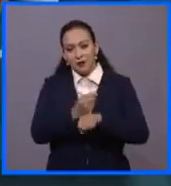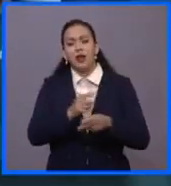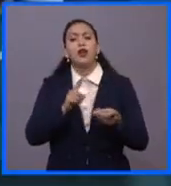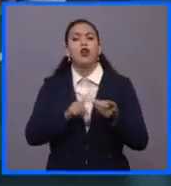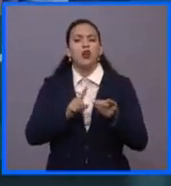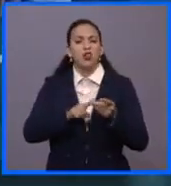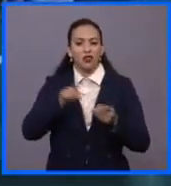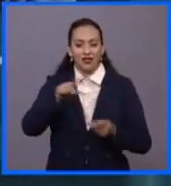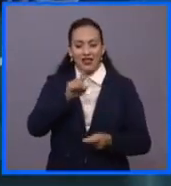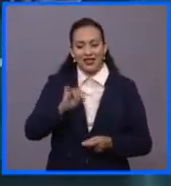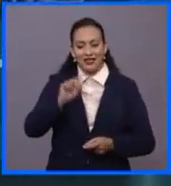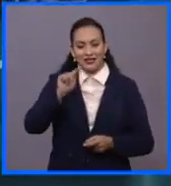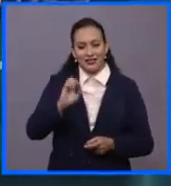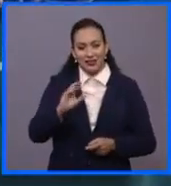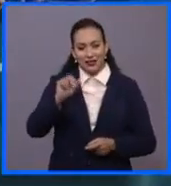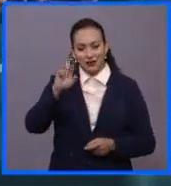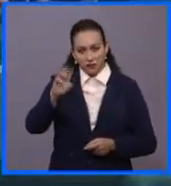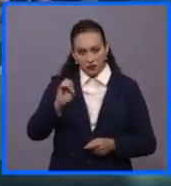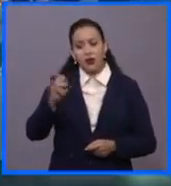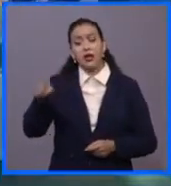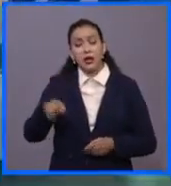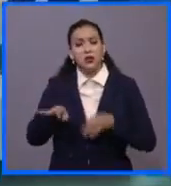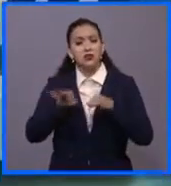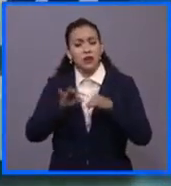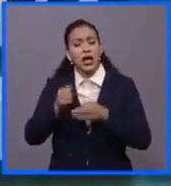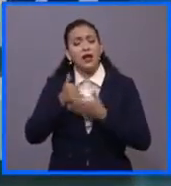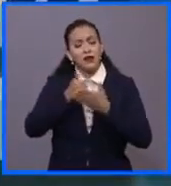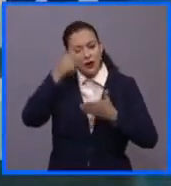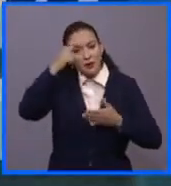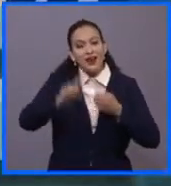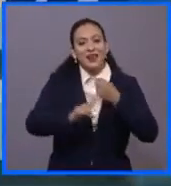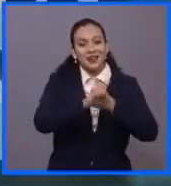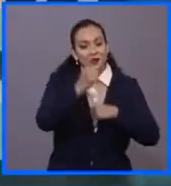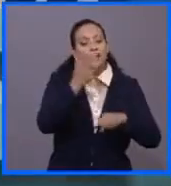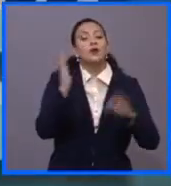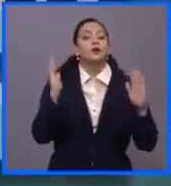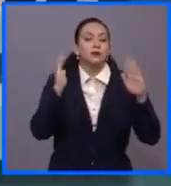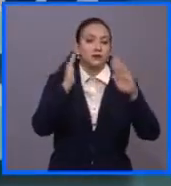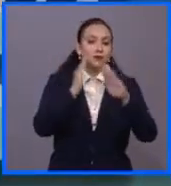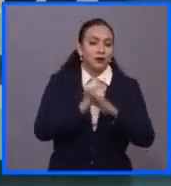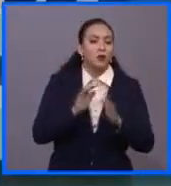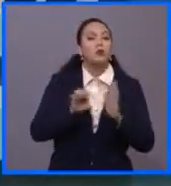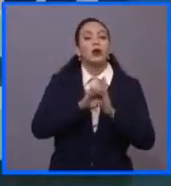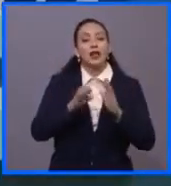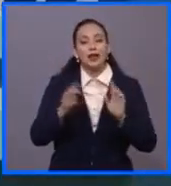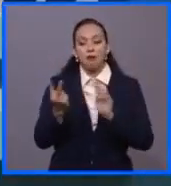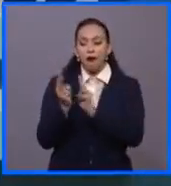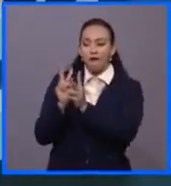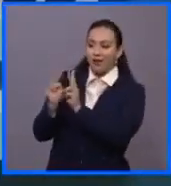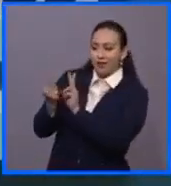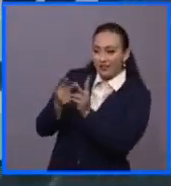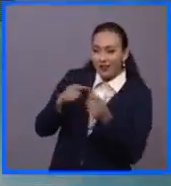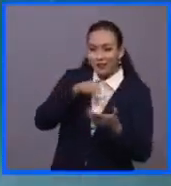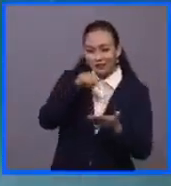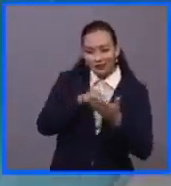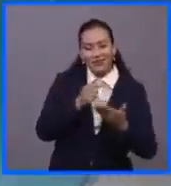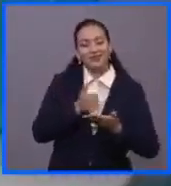Zitácuaro, quienes apoyarán en la resolución pacífica de controversias en el ámbito vecinal, comunitario y